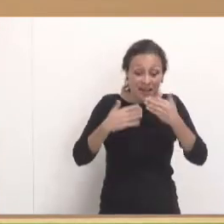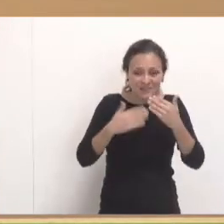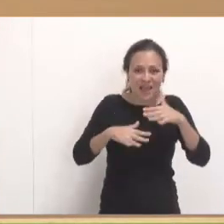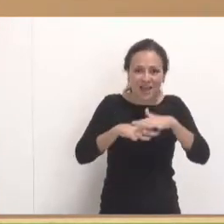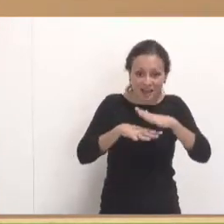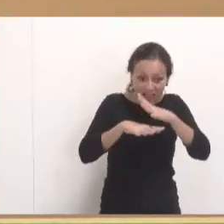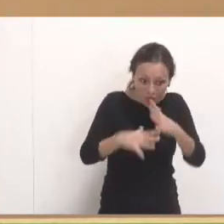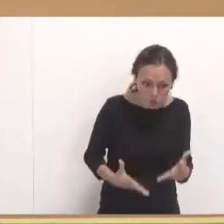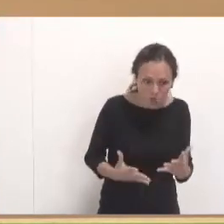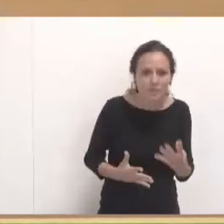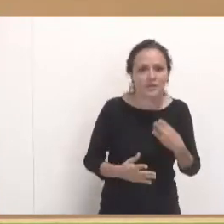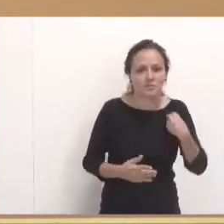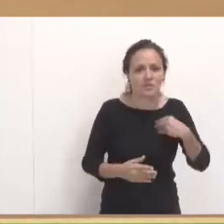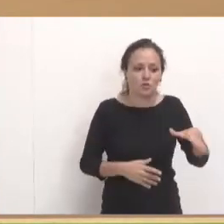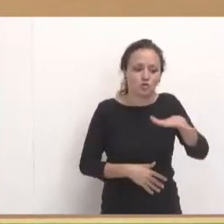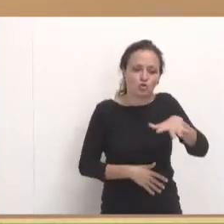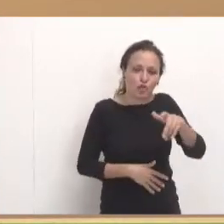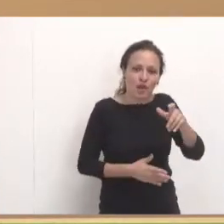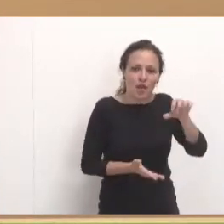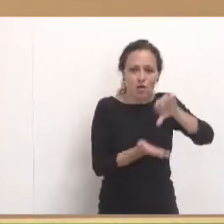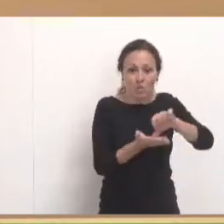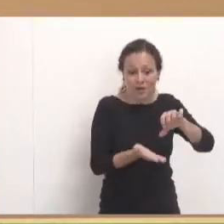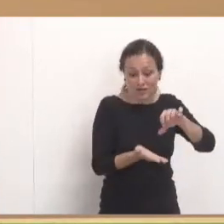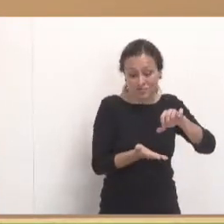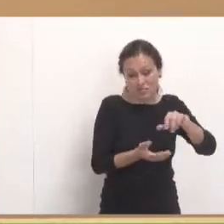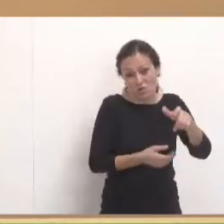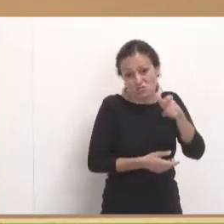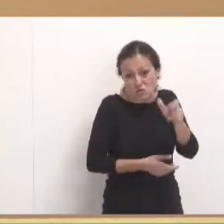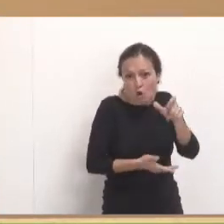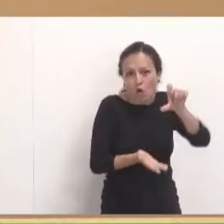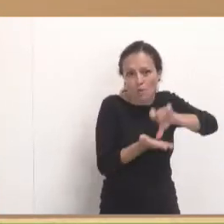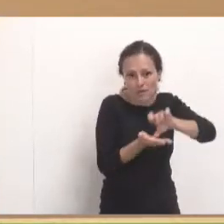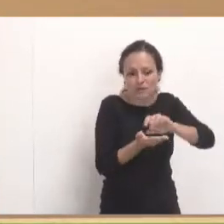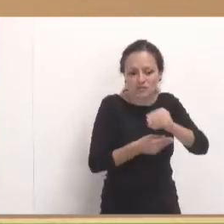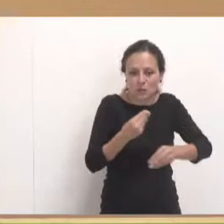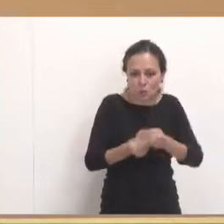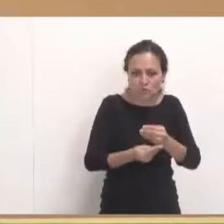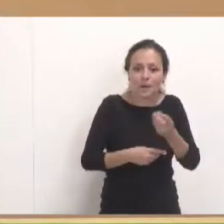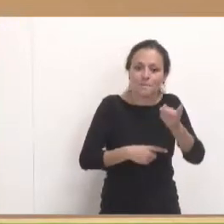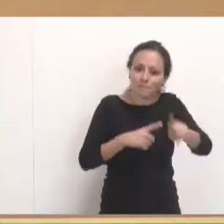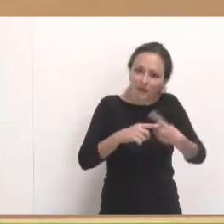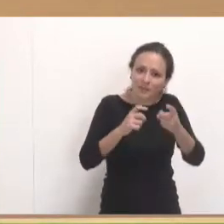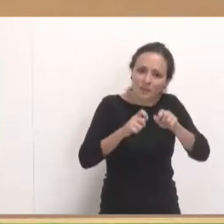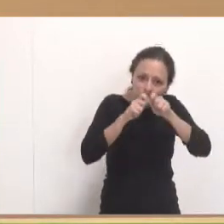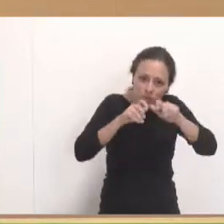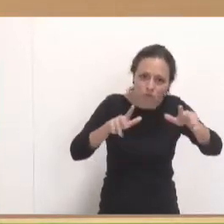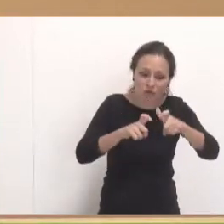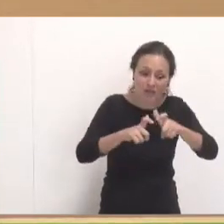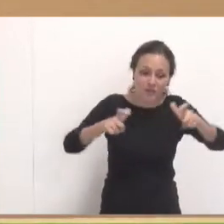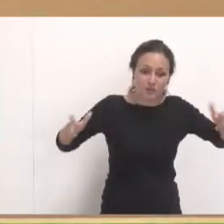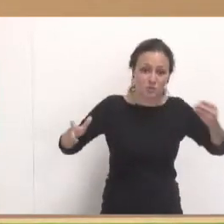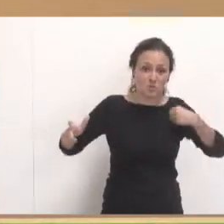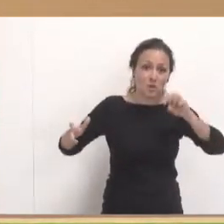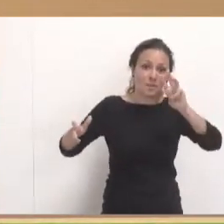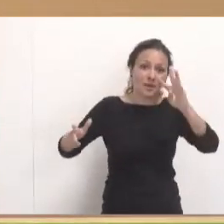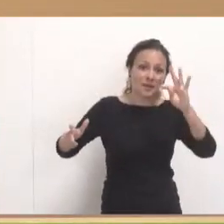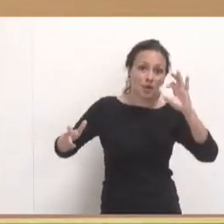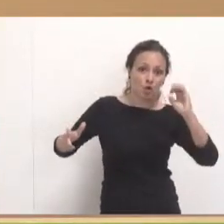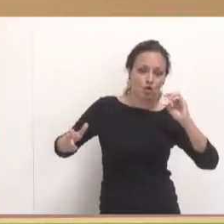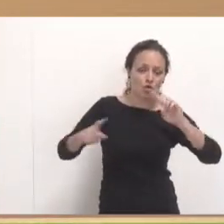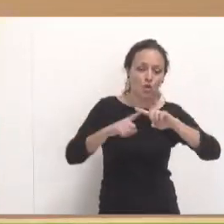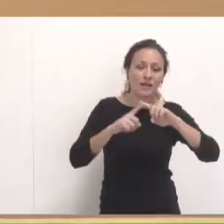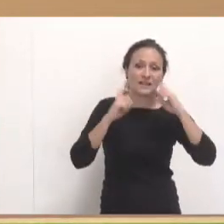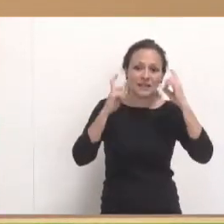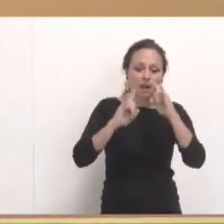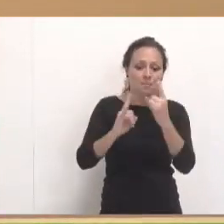actualmente se promueve en el ámbito de la comarca capitalina. Apoyando también la consolidación y expansión, tal como establece el PTOR, de una constelación de plantas